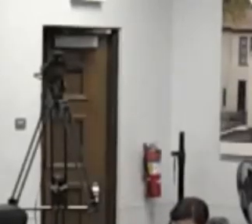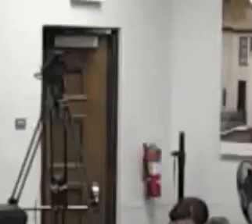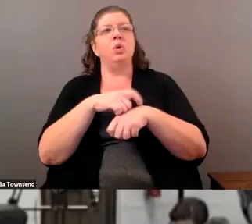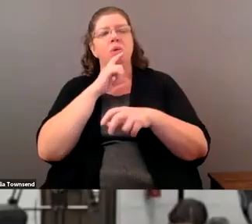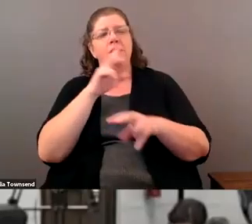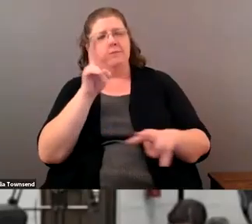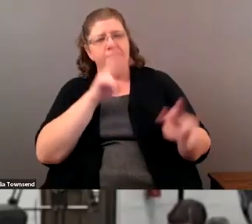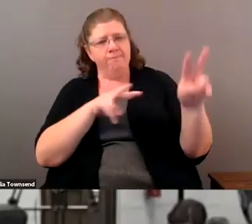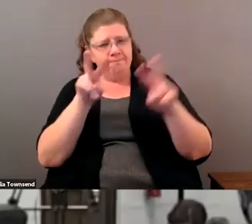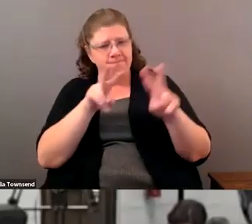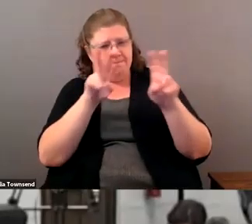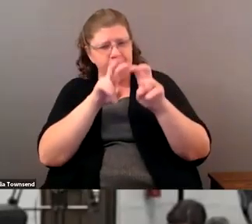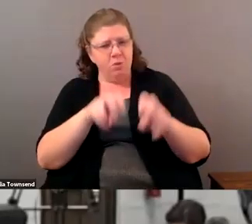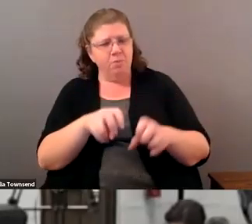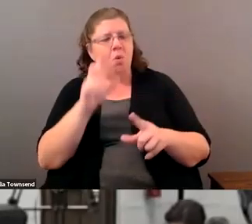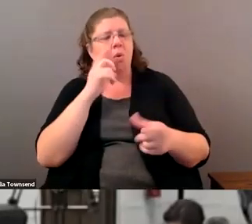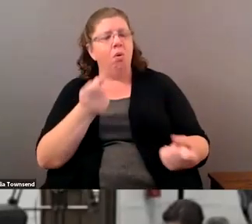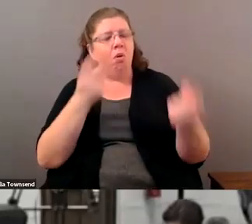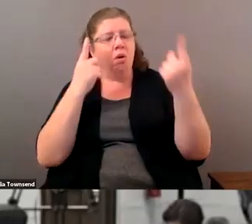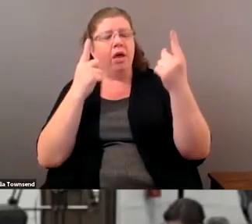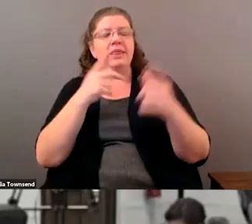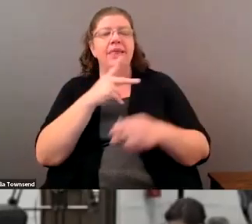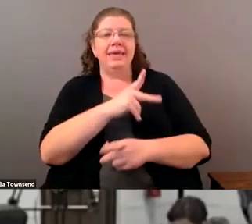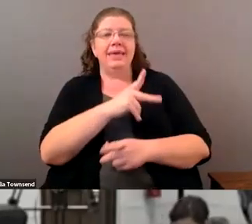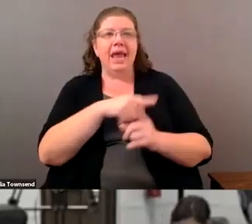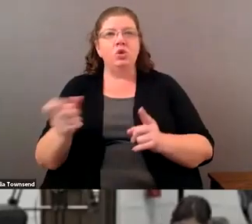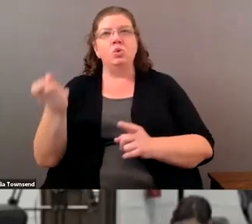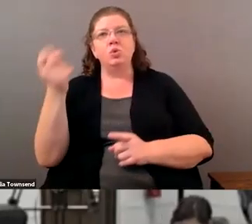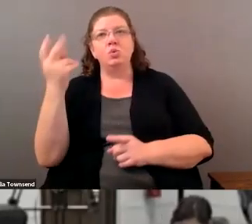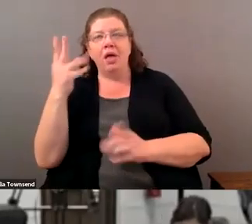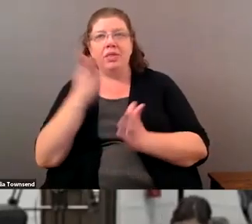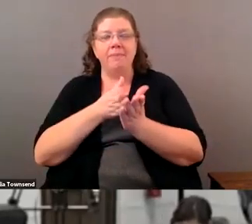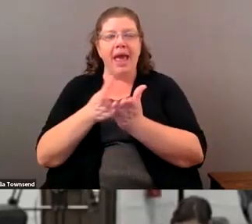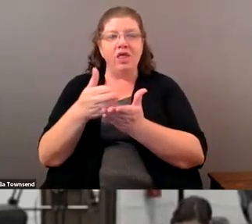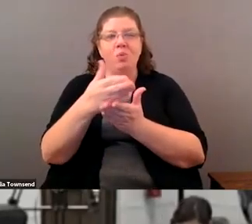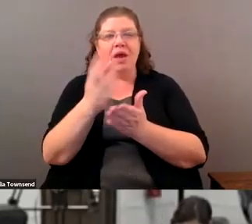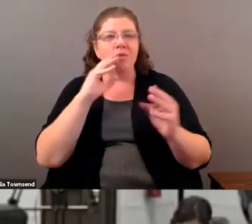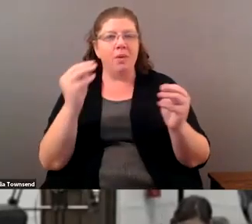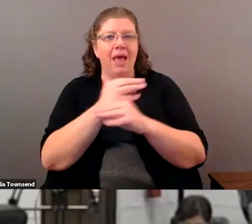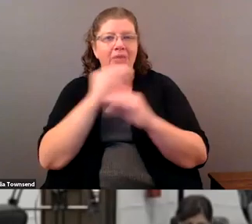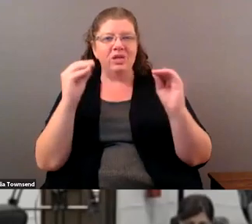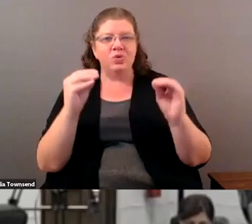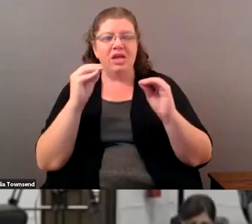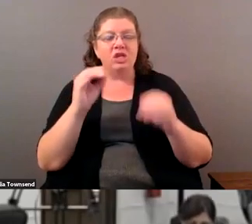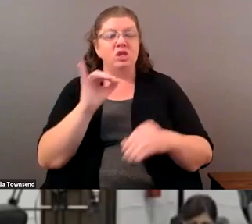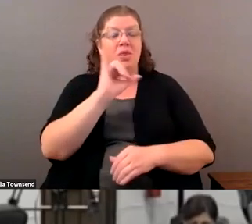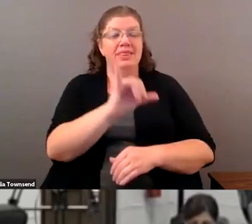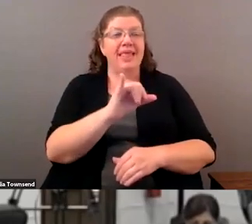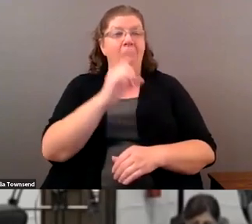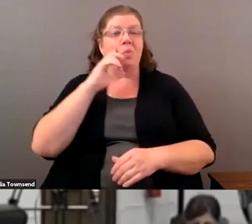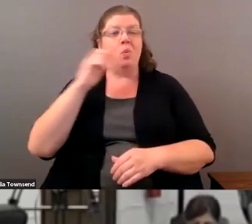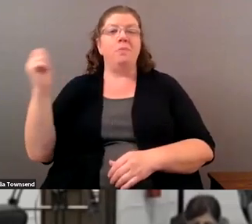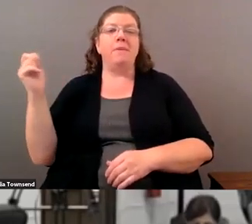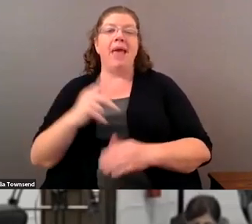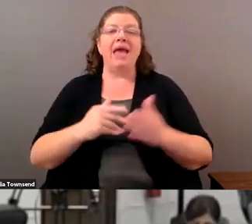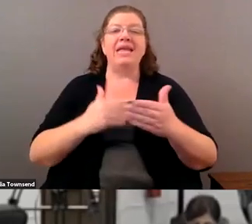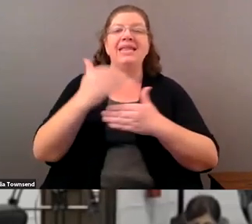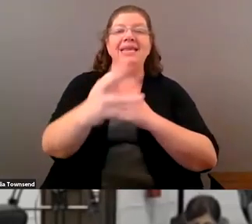nos gustaría tomarnos tiempo para tener más información